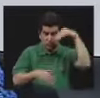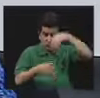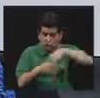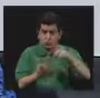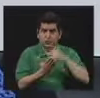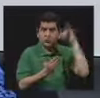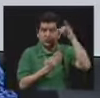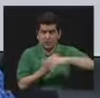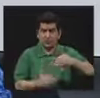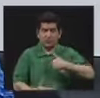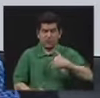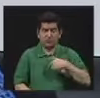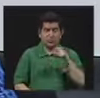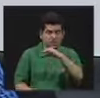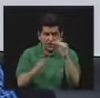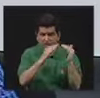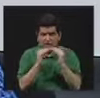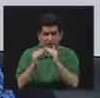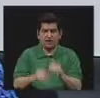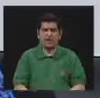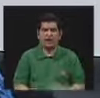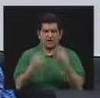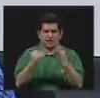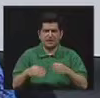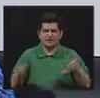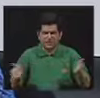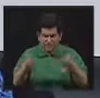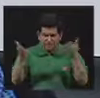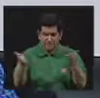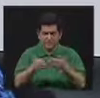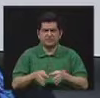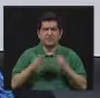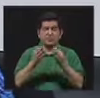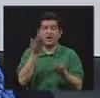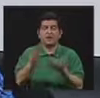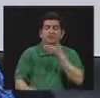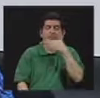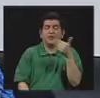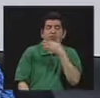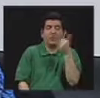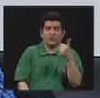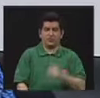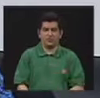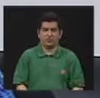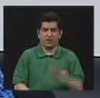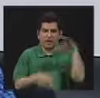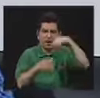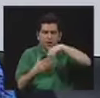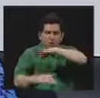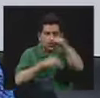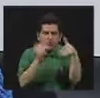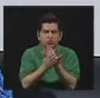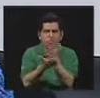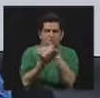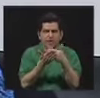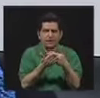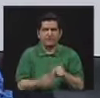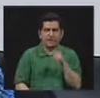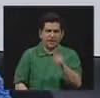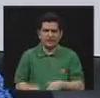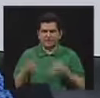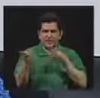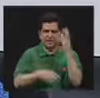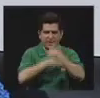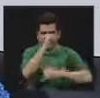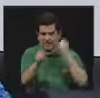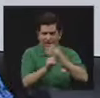en cuenta en proyectos que tenemos en nuestras comunidades para levantar el turismo, tal vez esto podría mejorar, incluyendo toda la parte de